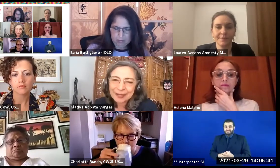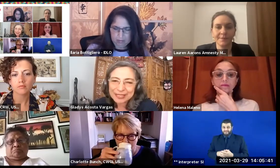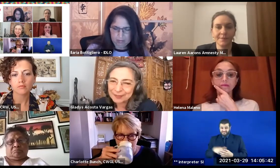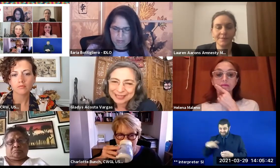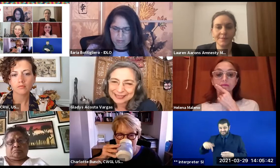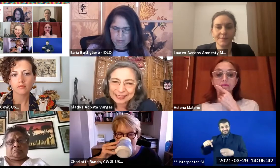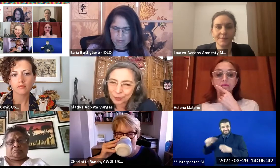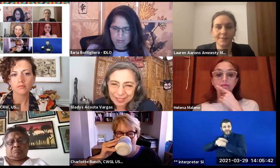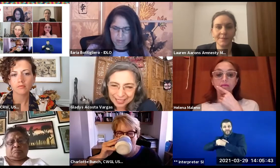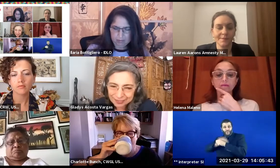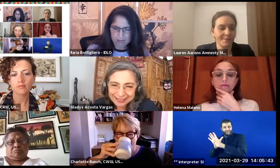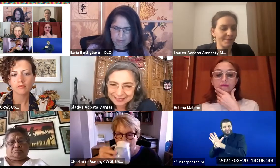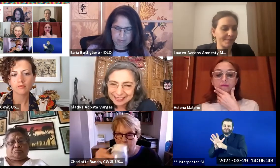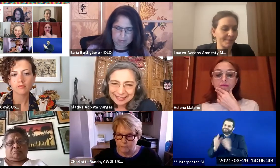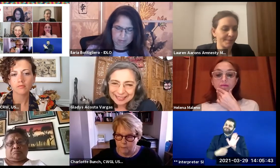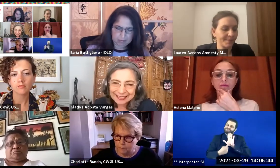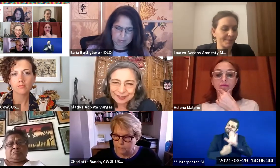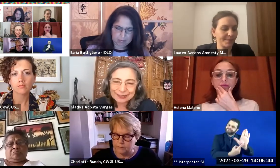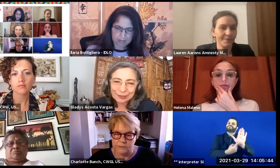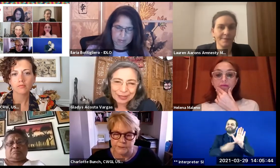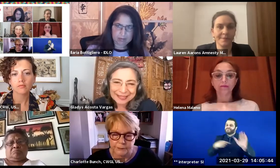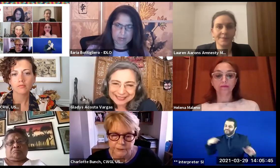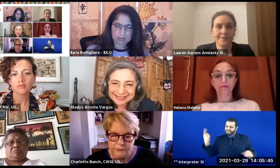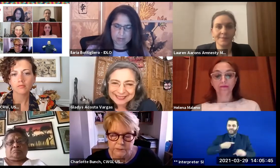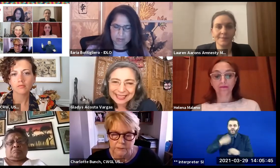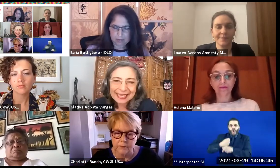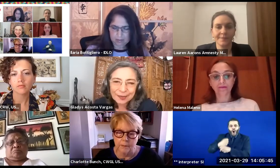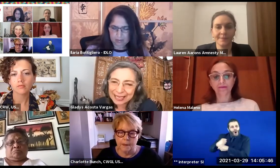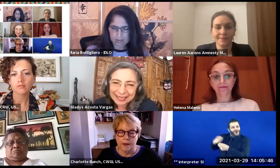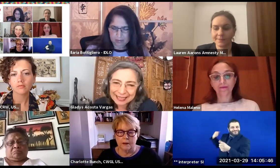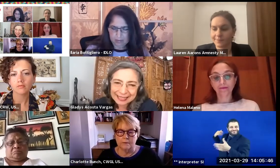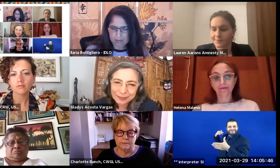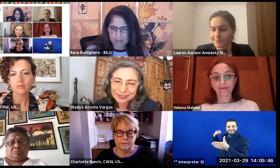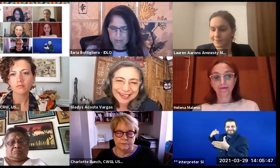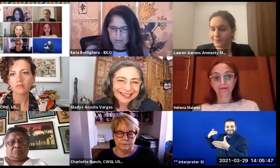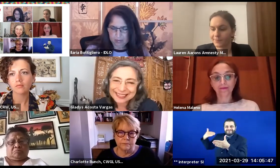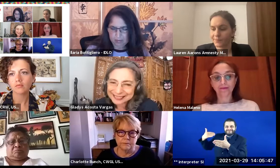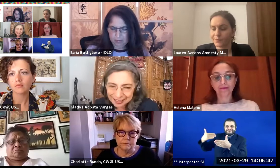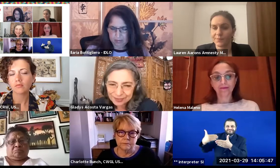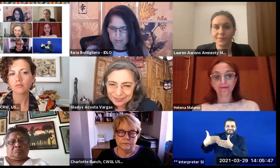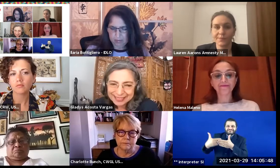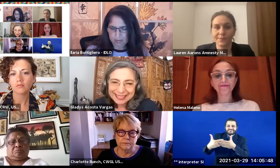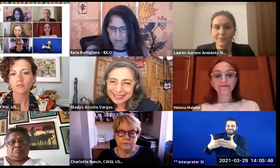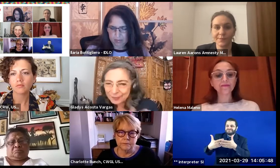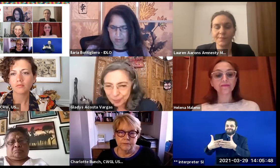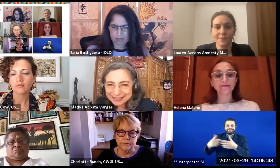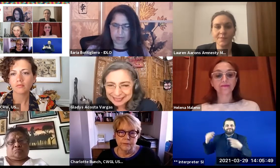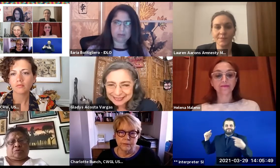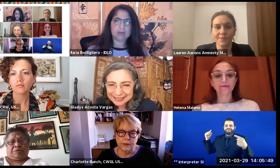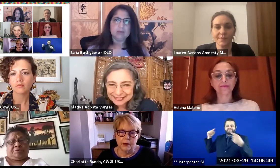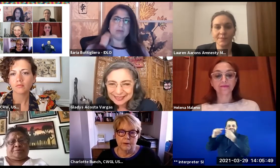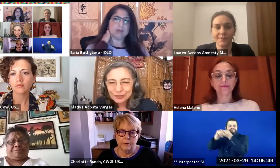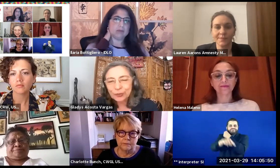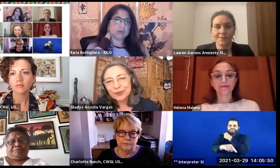Muy rápidamente se borraron los avances. Y las personas regresaron, eran